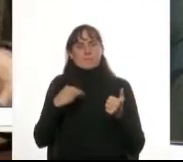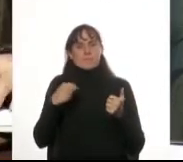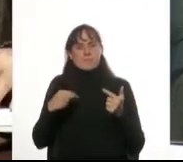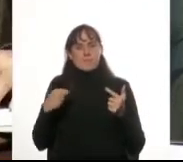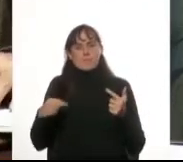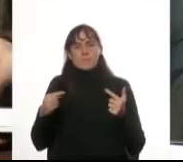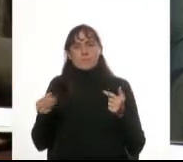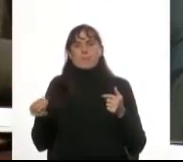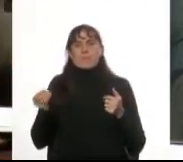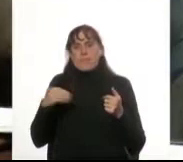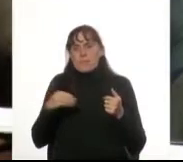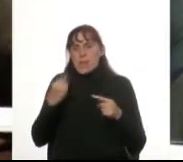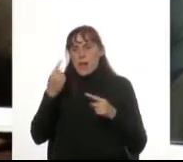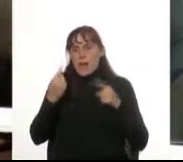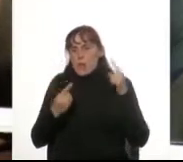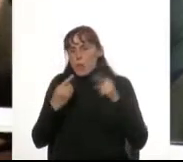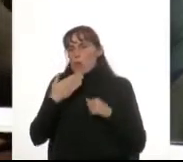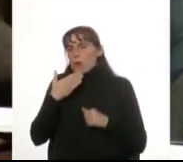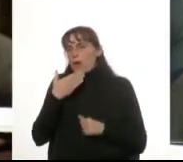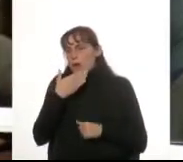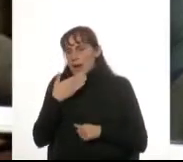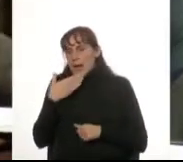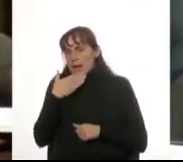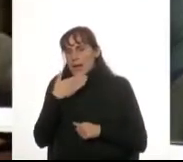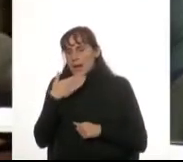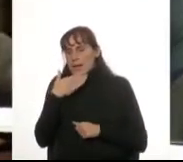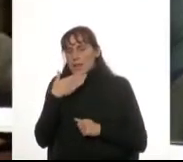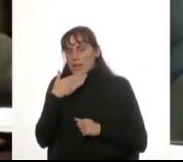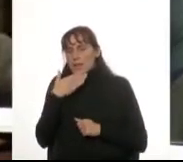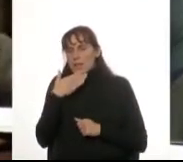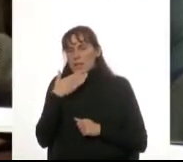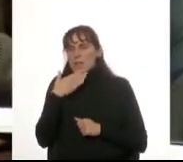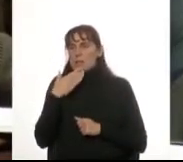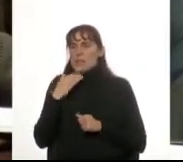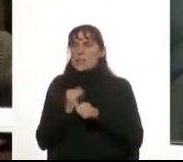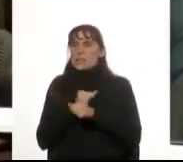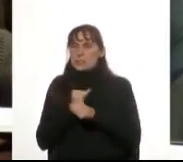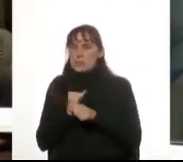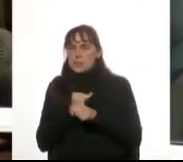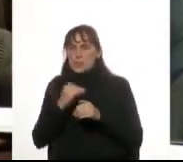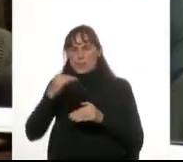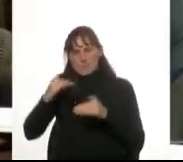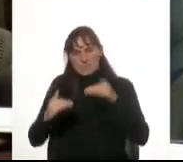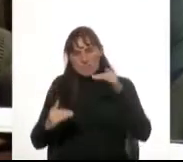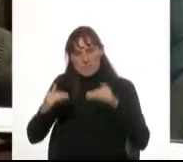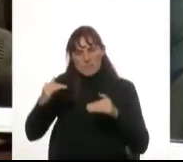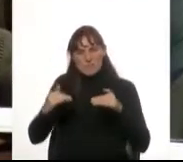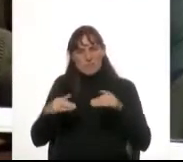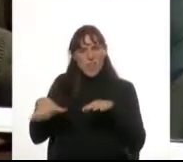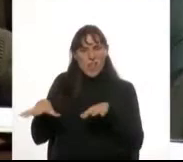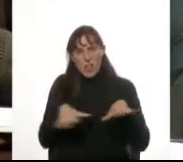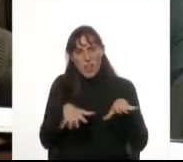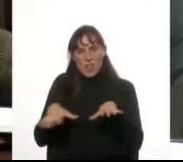y para que las balbuceantes instituciones que se ponían trastabillaran.